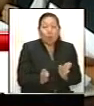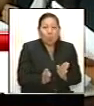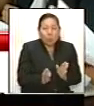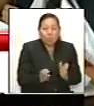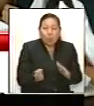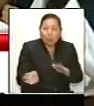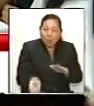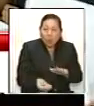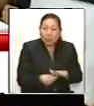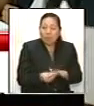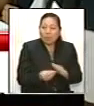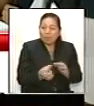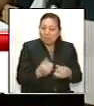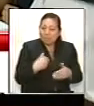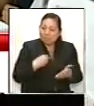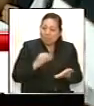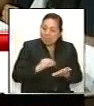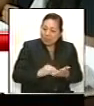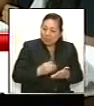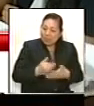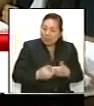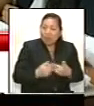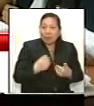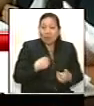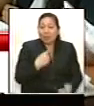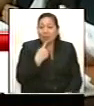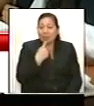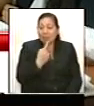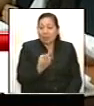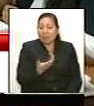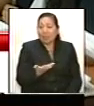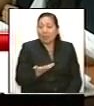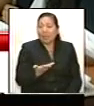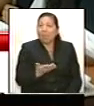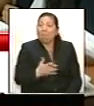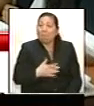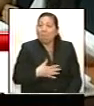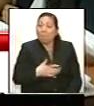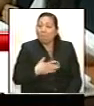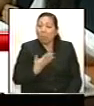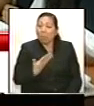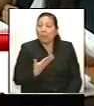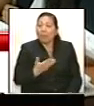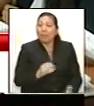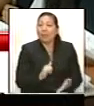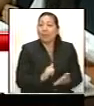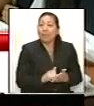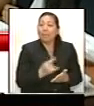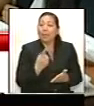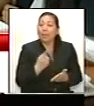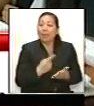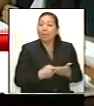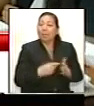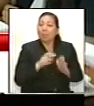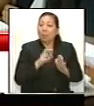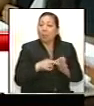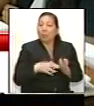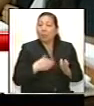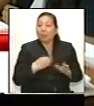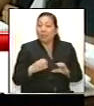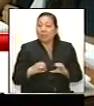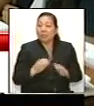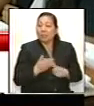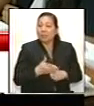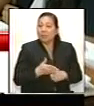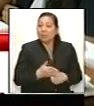que es importante continuarlo, ¿no? Yo lo sugeriría que lo pudieran considerar para que el programa lo pueda realizar a